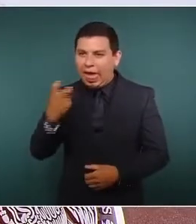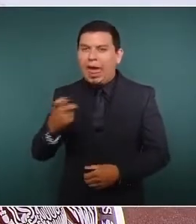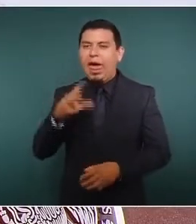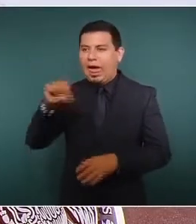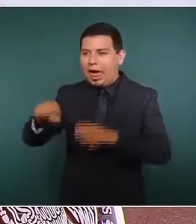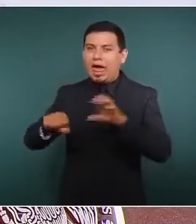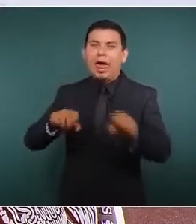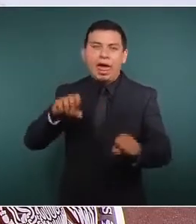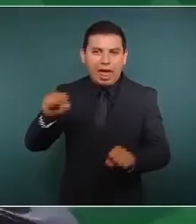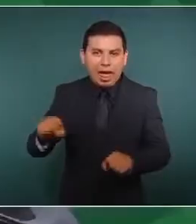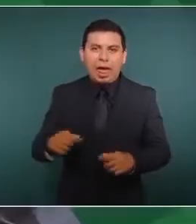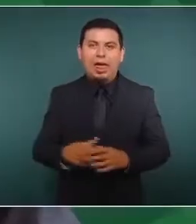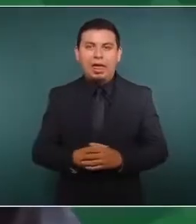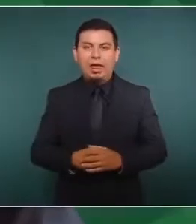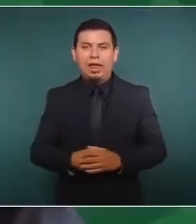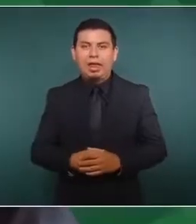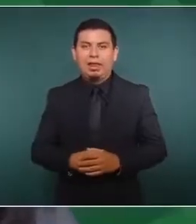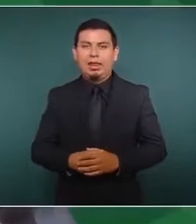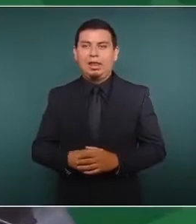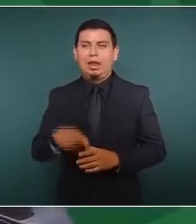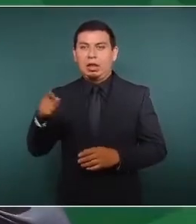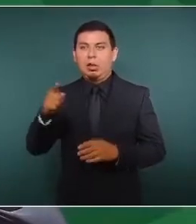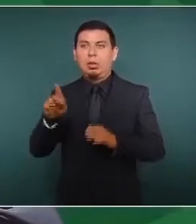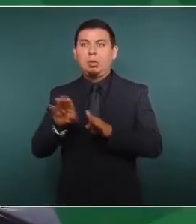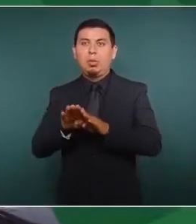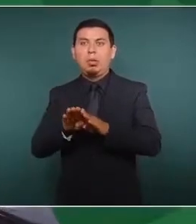se usó dinero para comprar